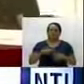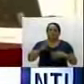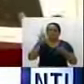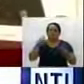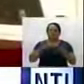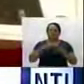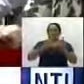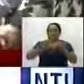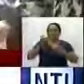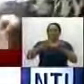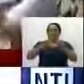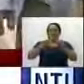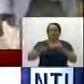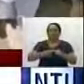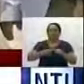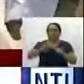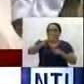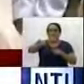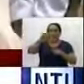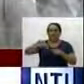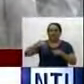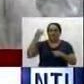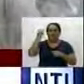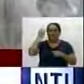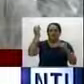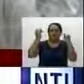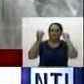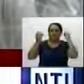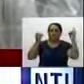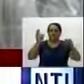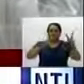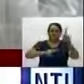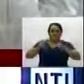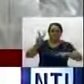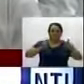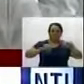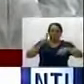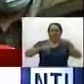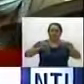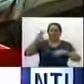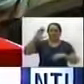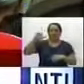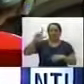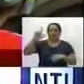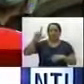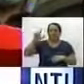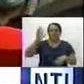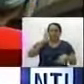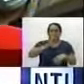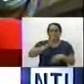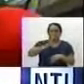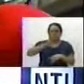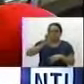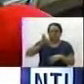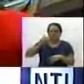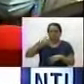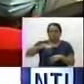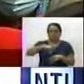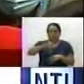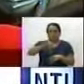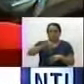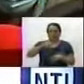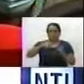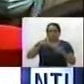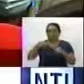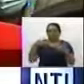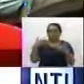la postura de crear una comisión multipartidista que evalúe a las autoridades legislativas. Esto no es negociable. El que nada debe, nada teme.